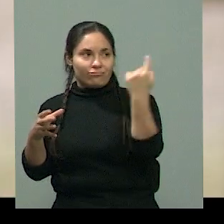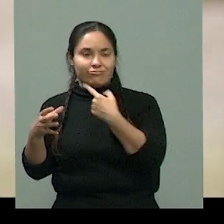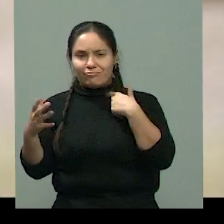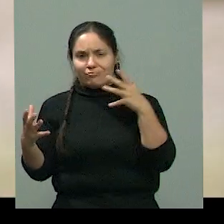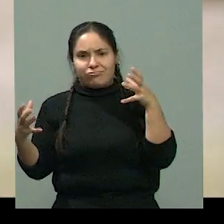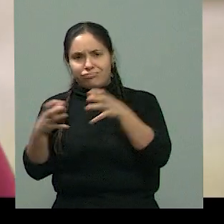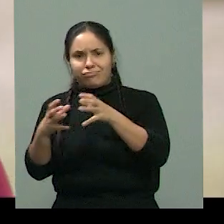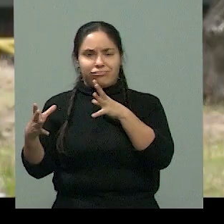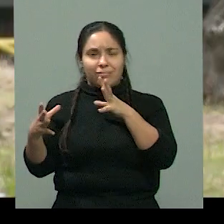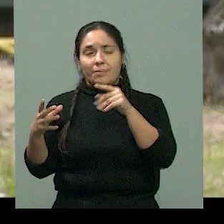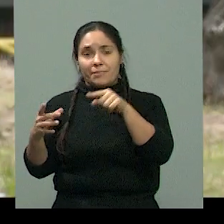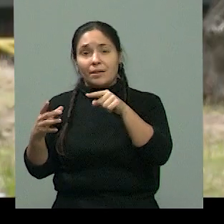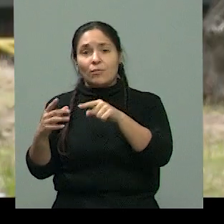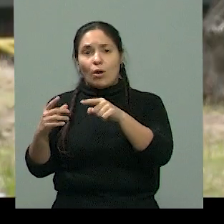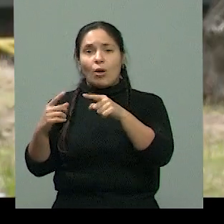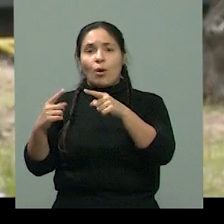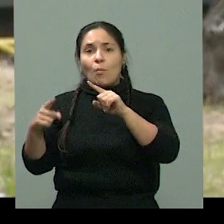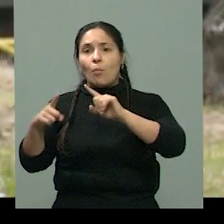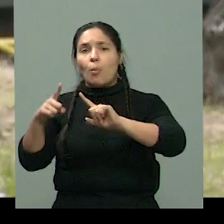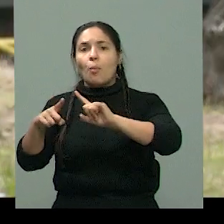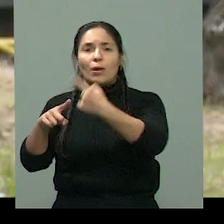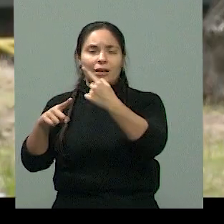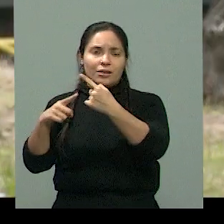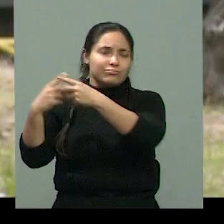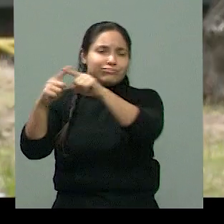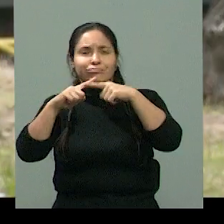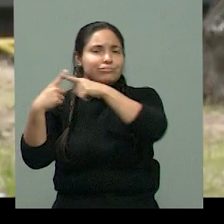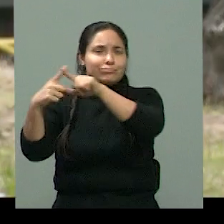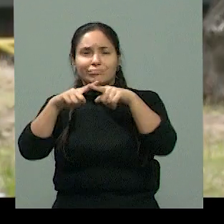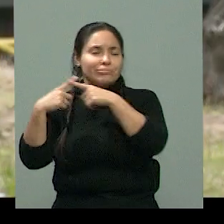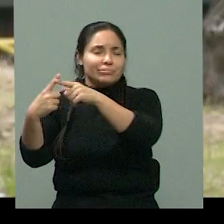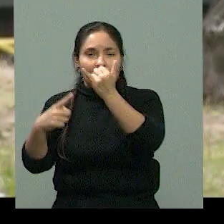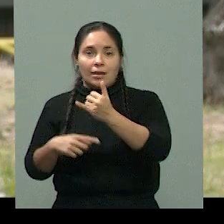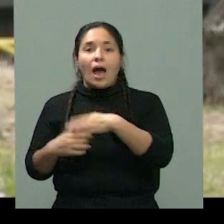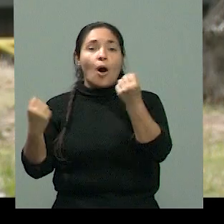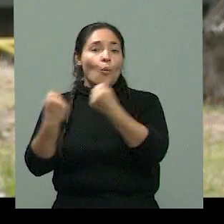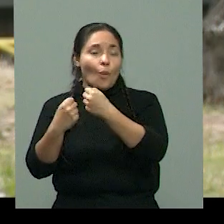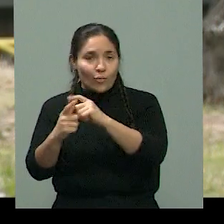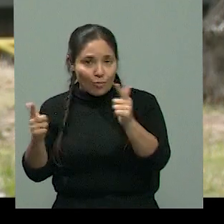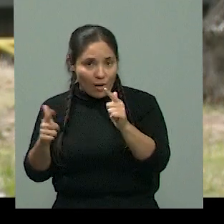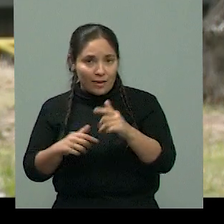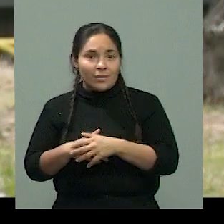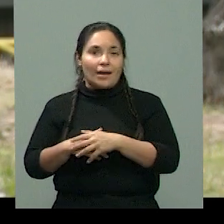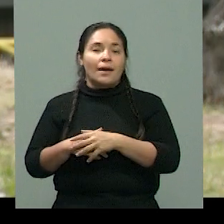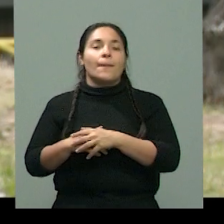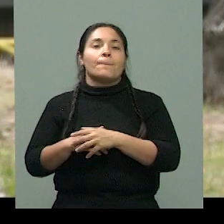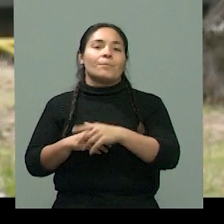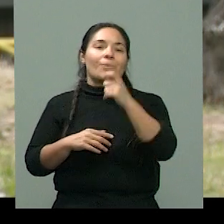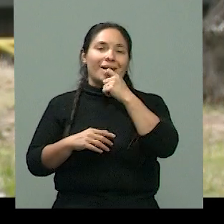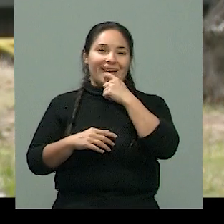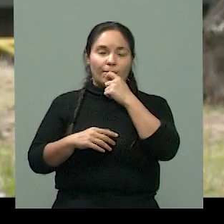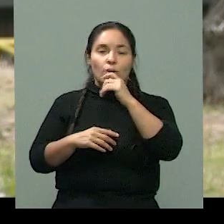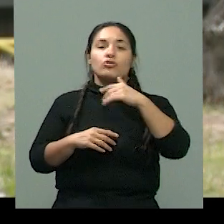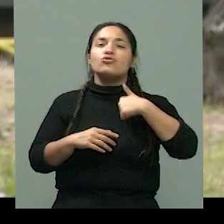politólogos que lo ven mucho más frescos, son más jóvenes y no hay acuerdo. Yo te puedo decir que sí, lo que